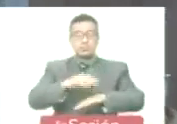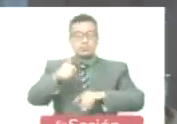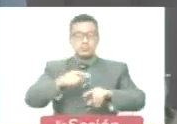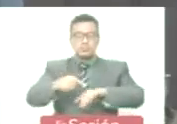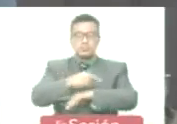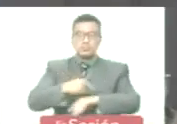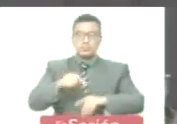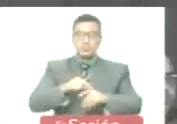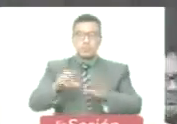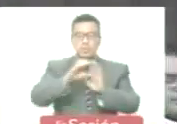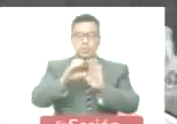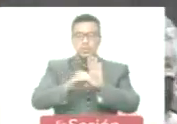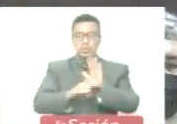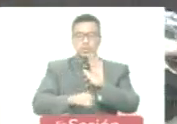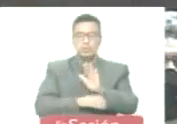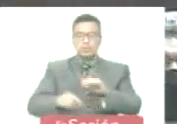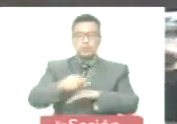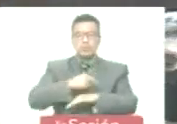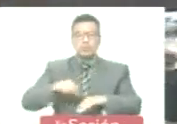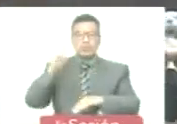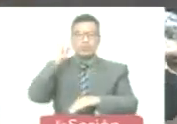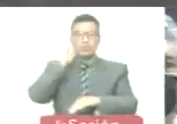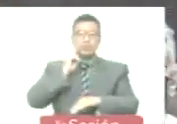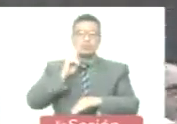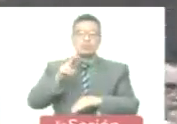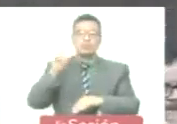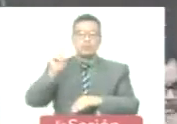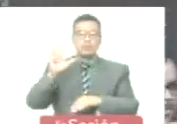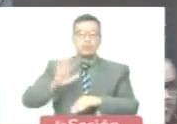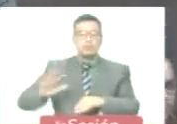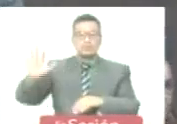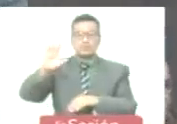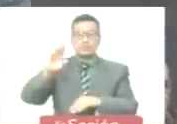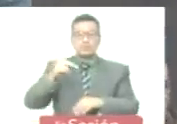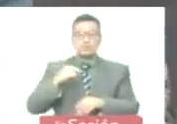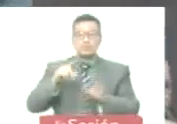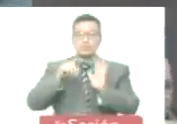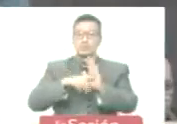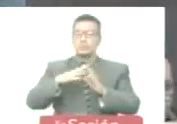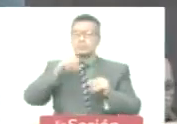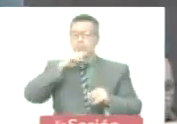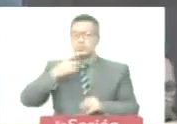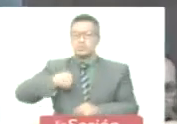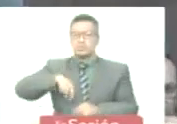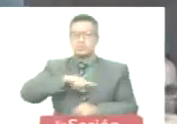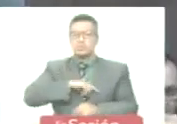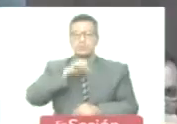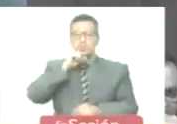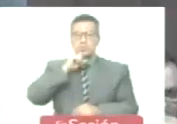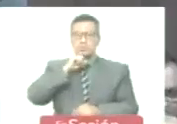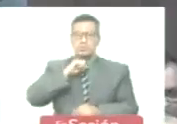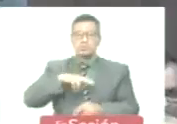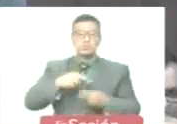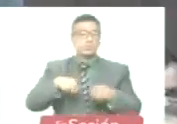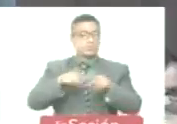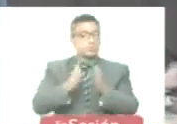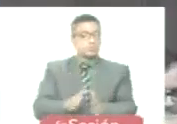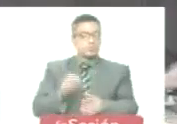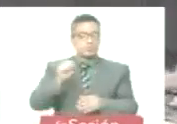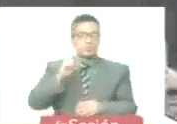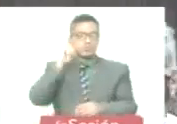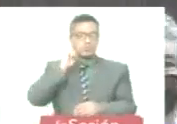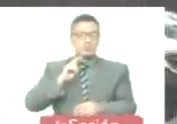parámetros de la Constitución de la República Bolivariana de Venezuela, llama a honrar el legado histórico de nuestro libertador Simón Bolívar, y que